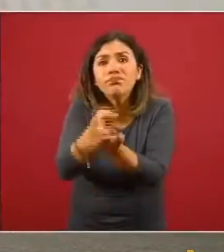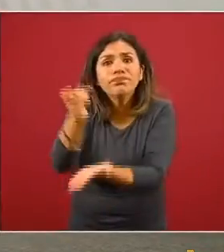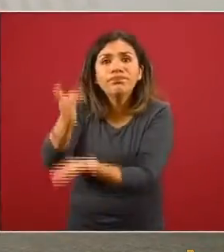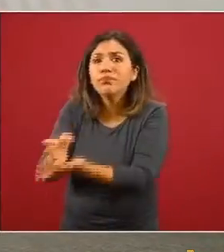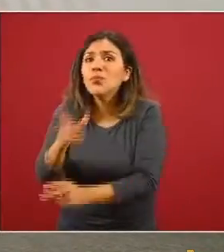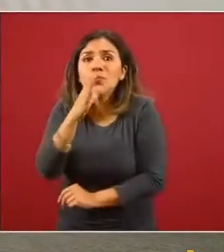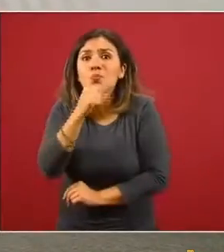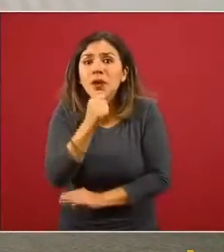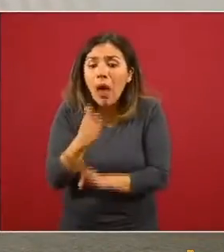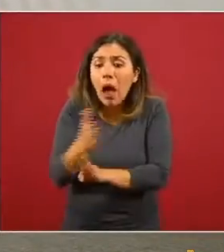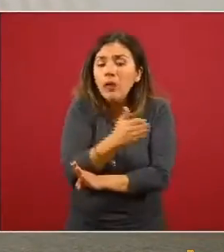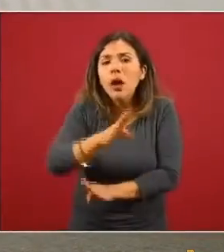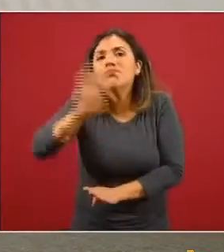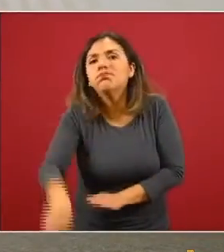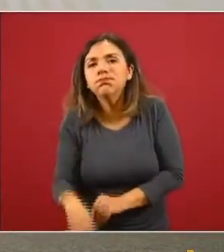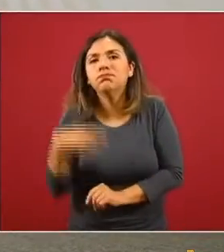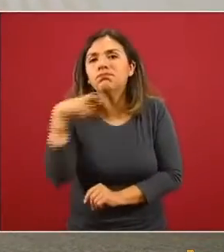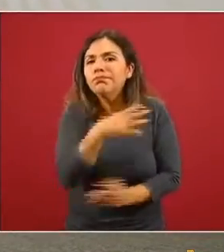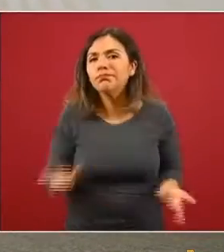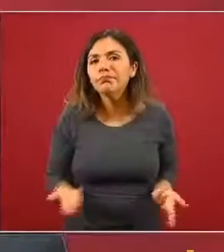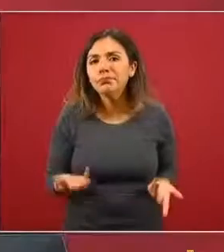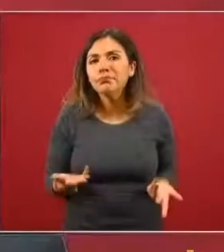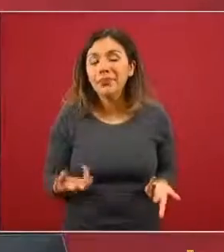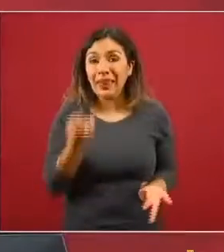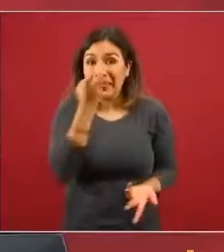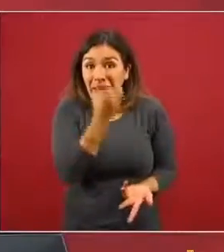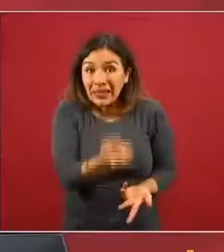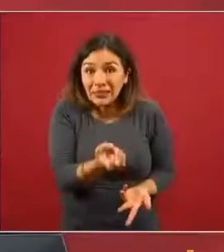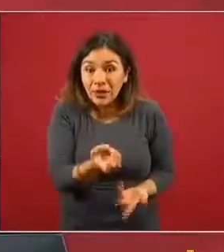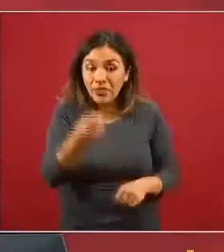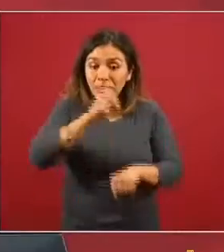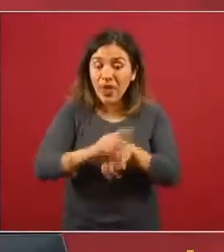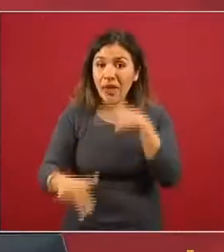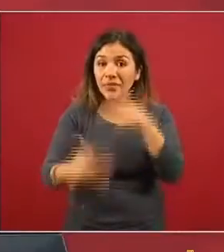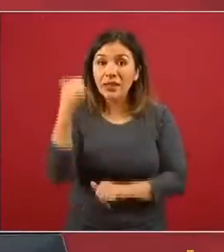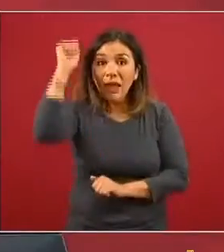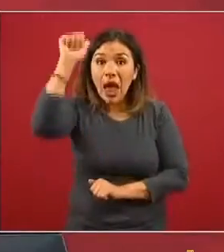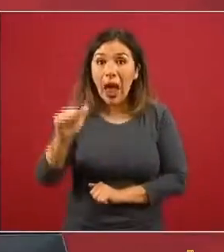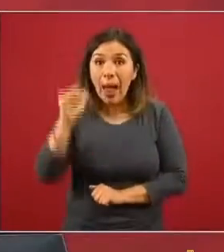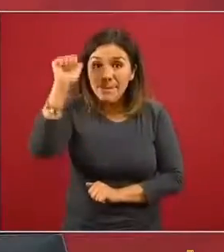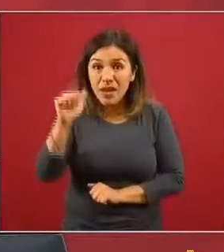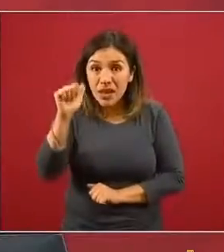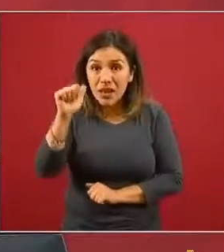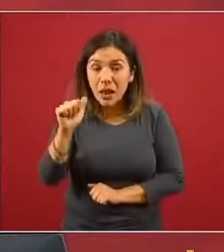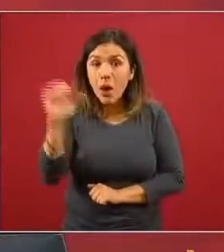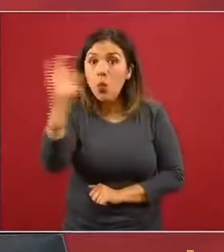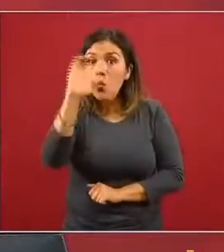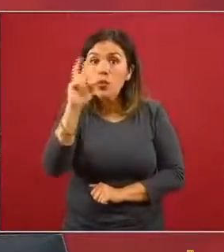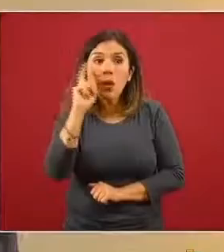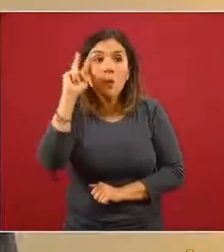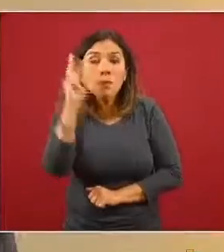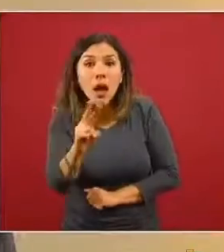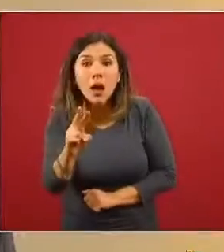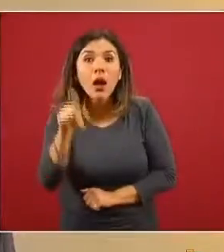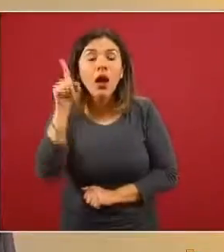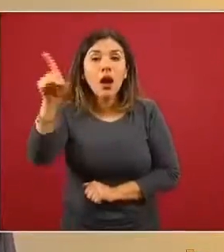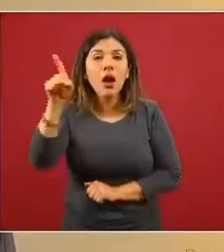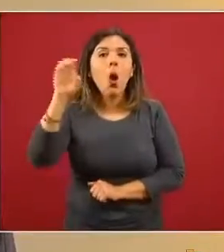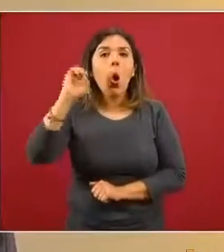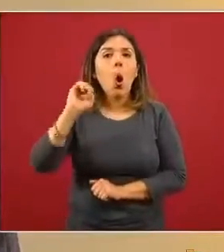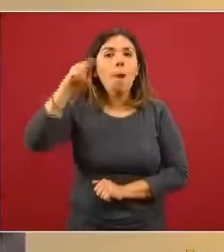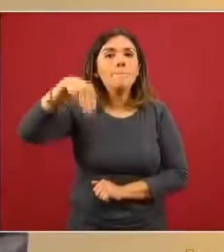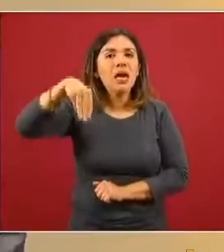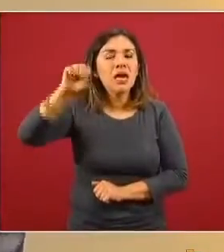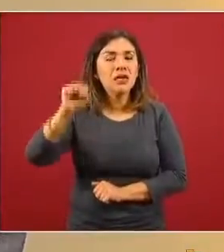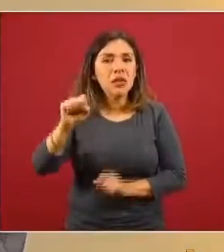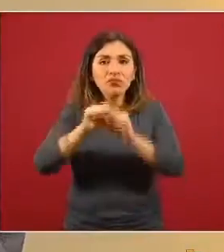diagnosticar antes de que mueran. Por esa razón, el 13 de abril, en cuanto salió por parte de la Organización Mundial de